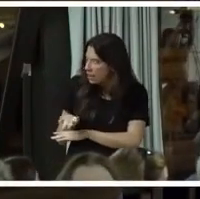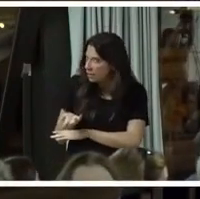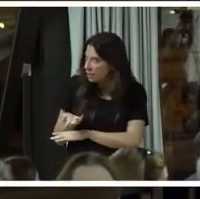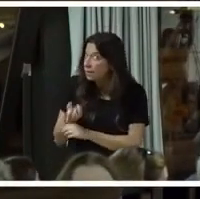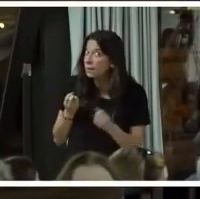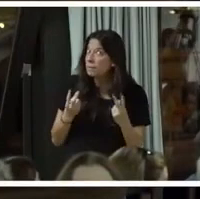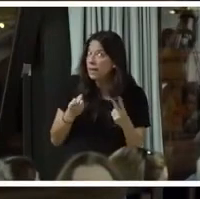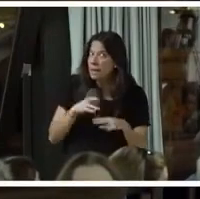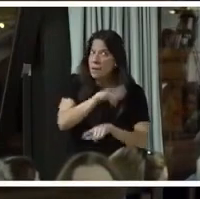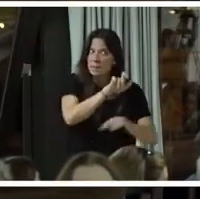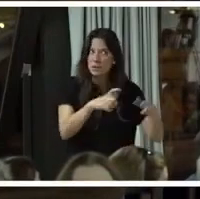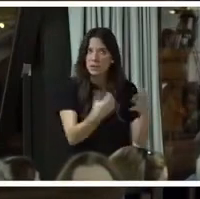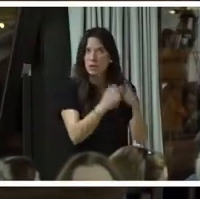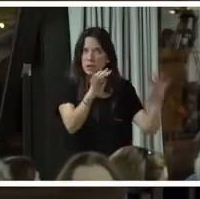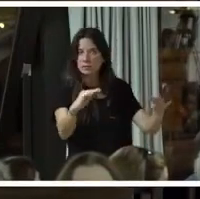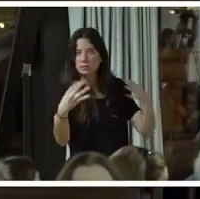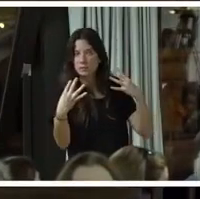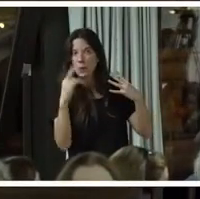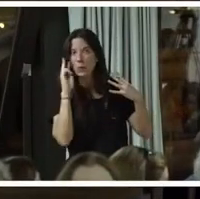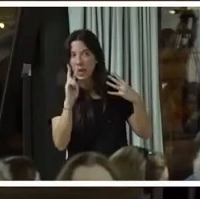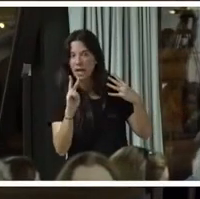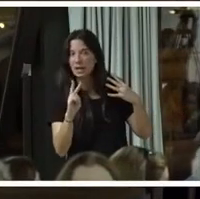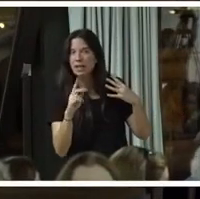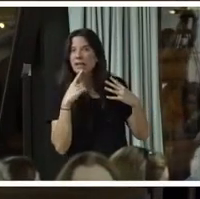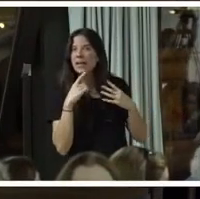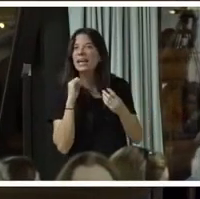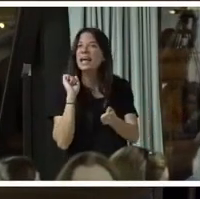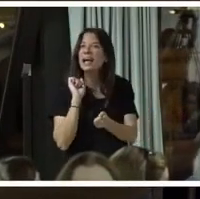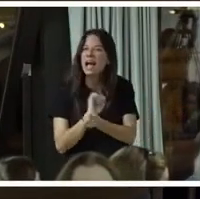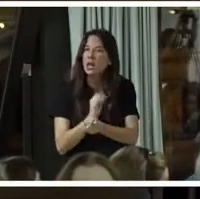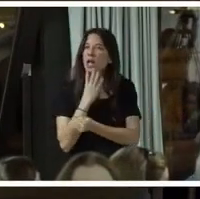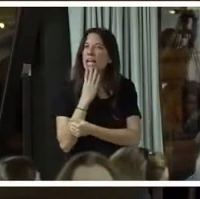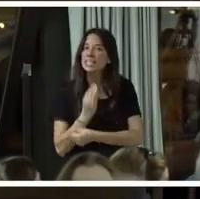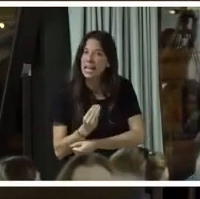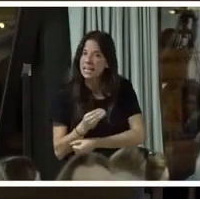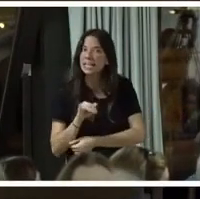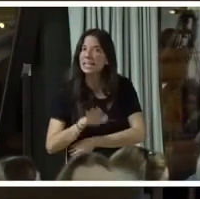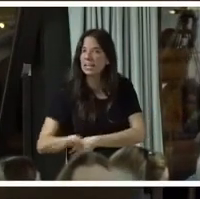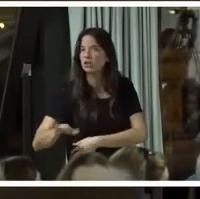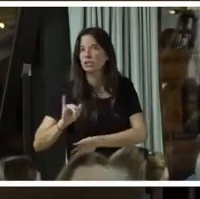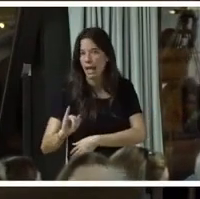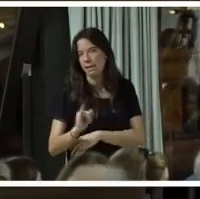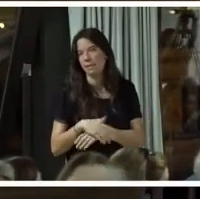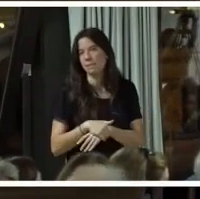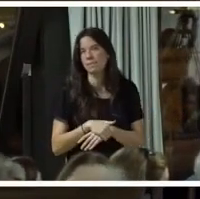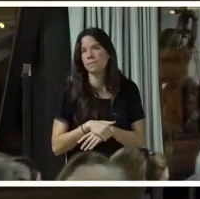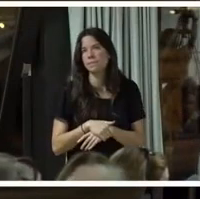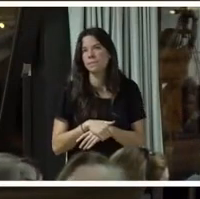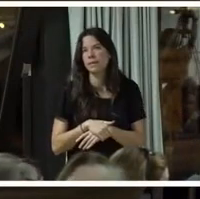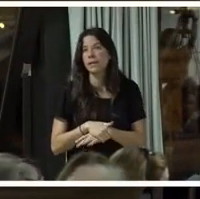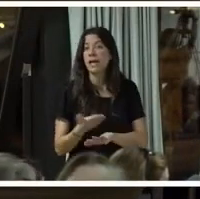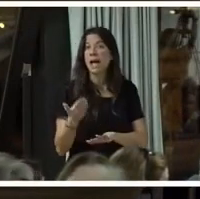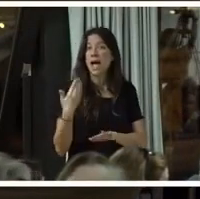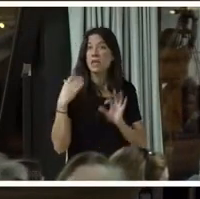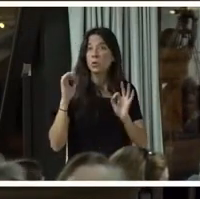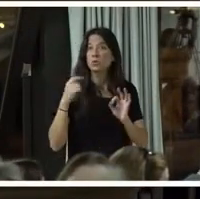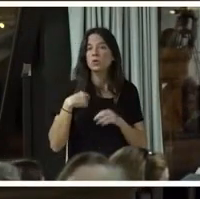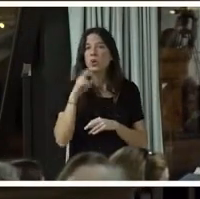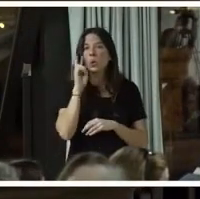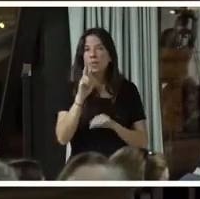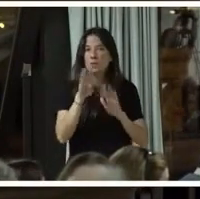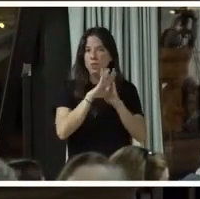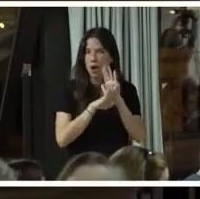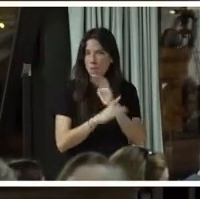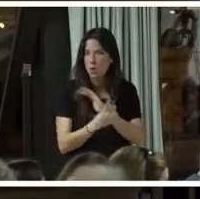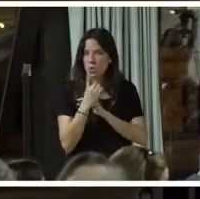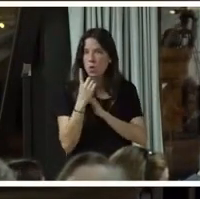todo el mundo vea que en las cárceles israelí hay niños y ayer estuve viendo un